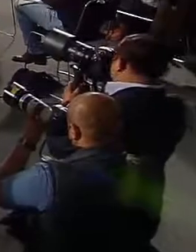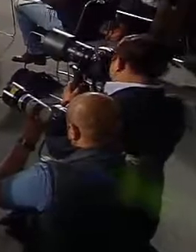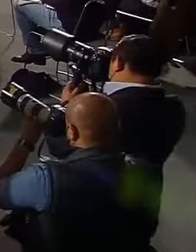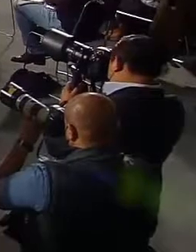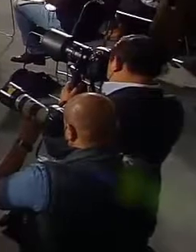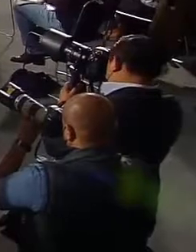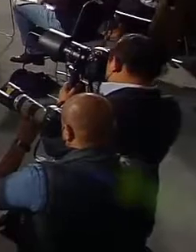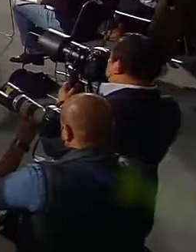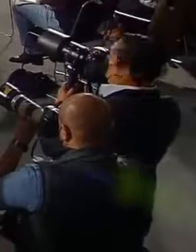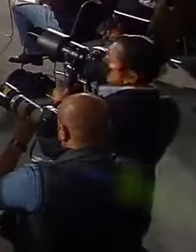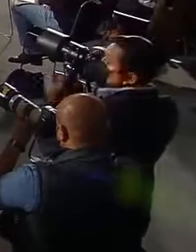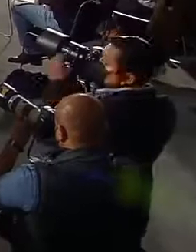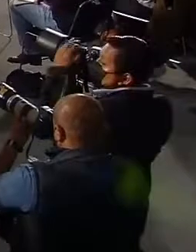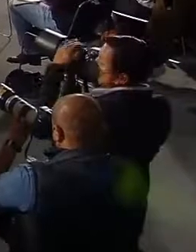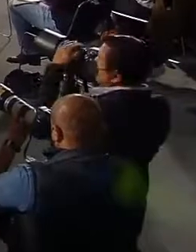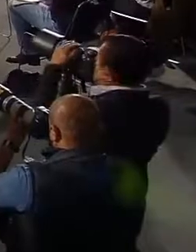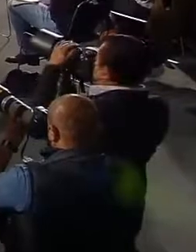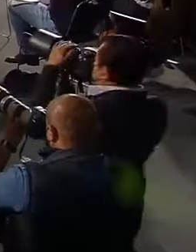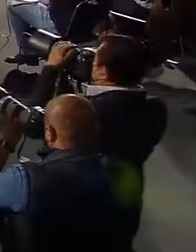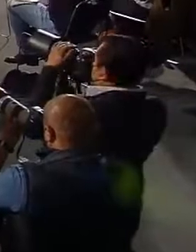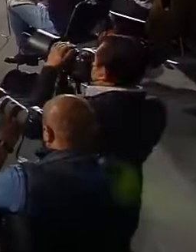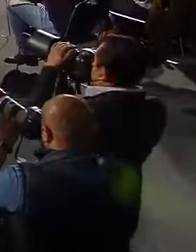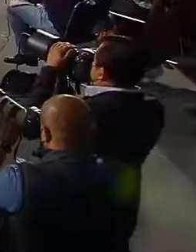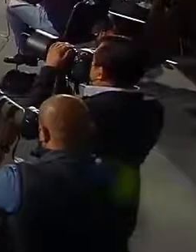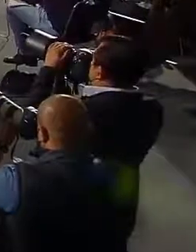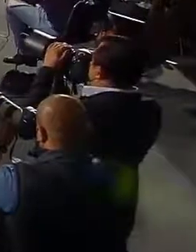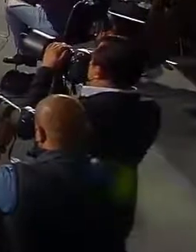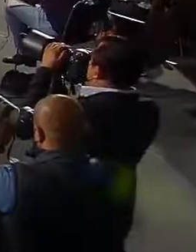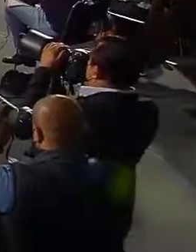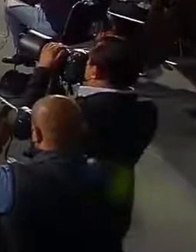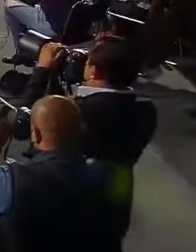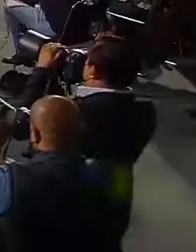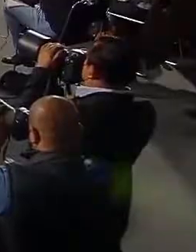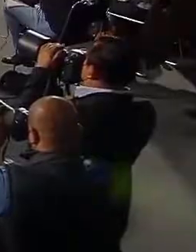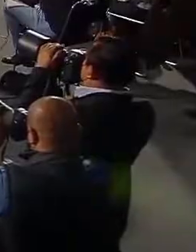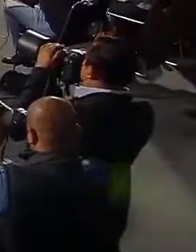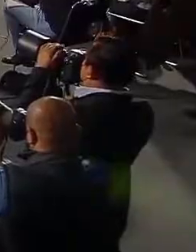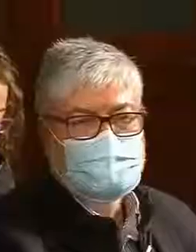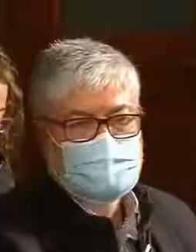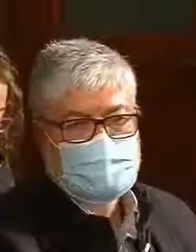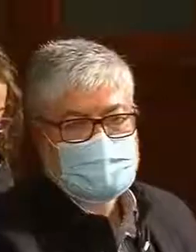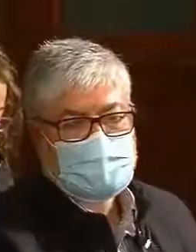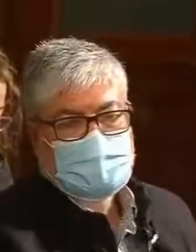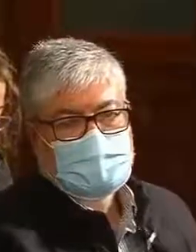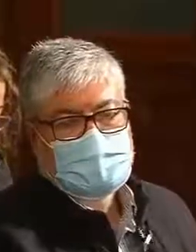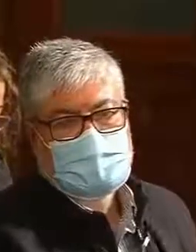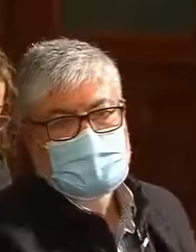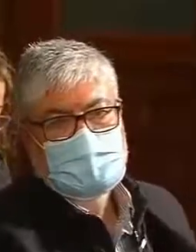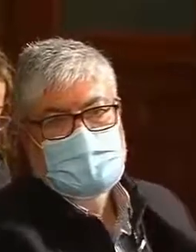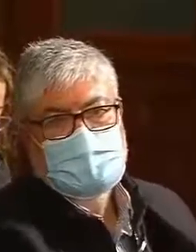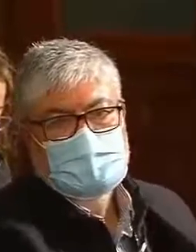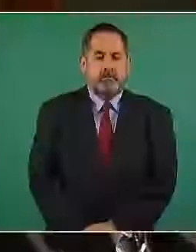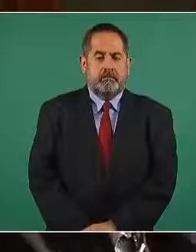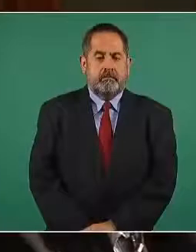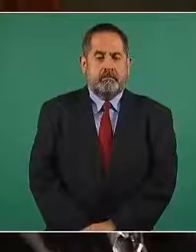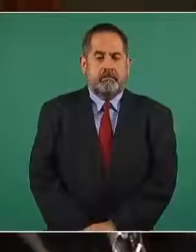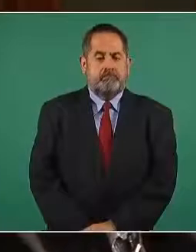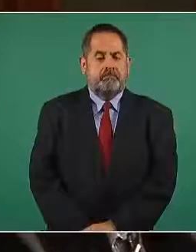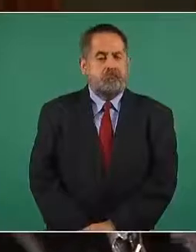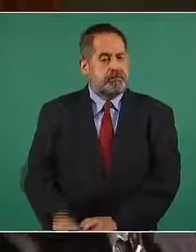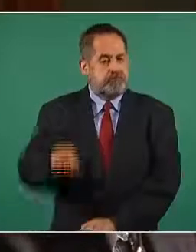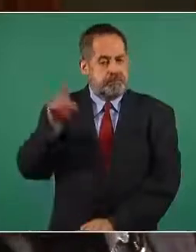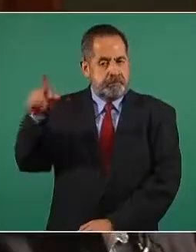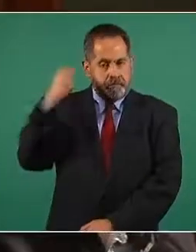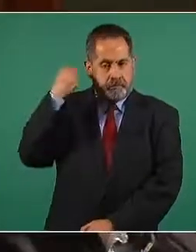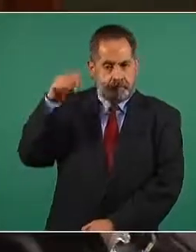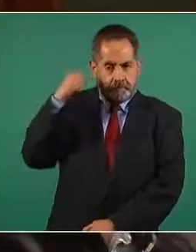paisanos, su servidor en lo particular tuvo a bien platicar con mis paisanos a su vez, y estos me